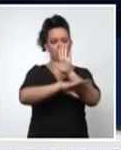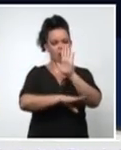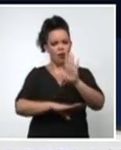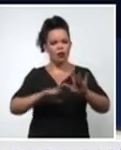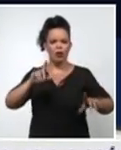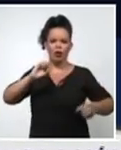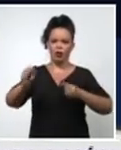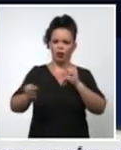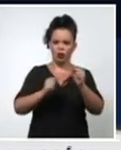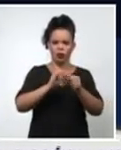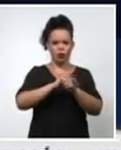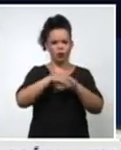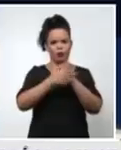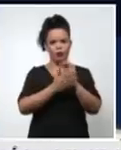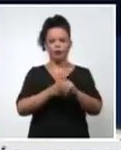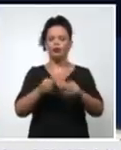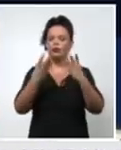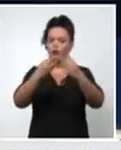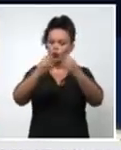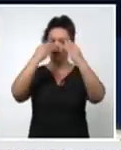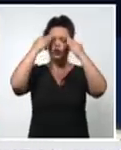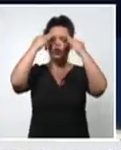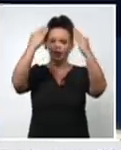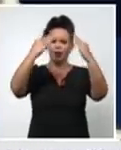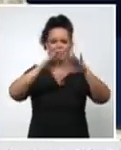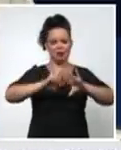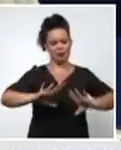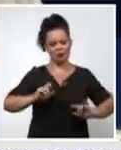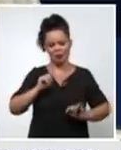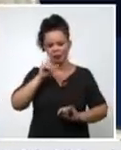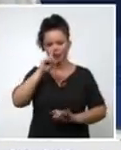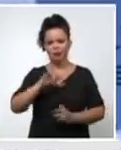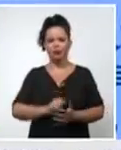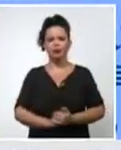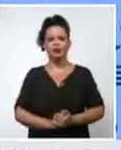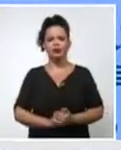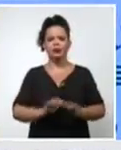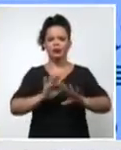medidas. Muchas gracias y terminamos en esa Así terminamos, doctor.